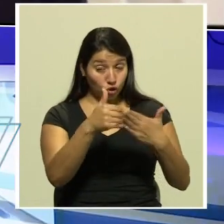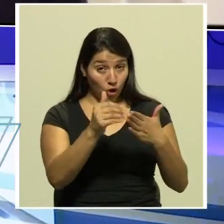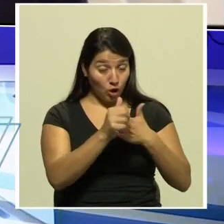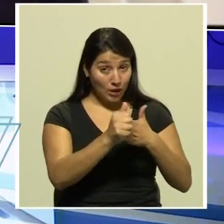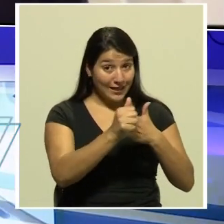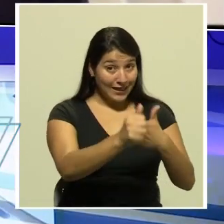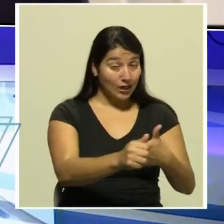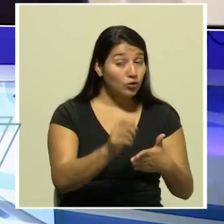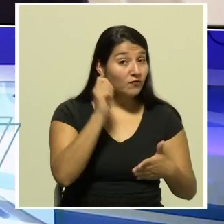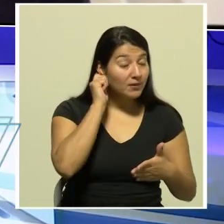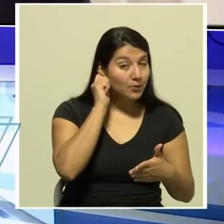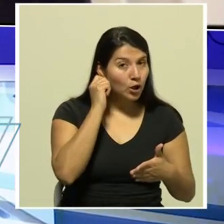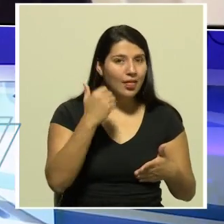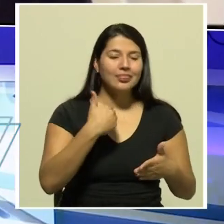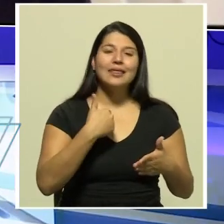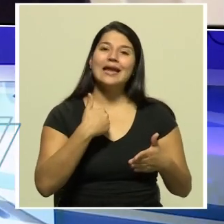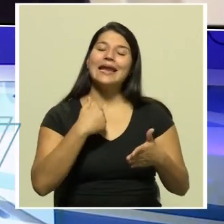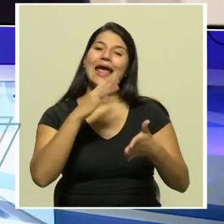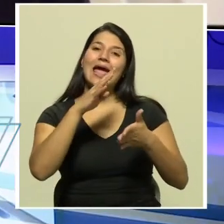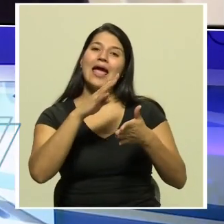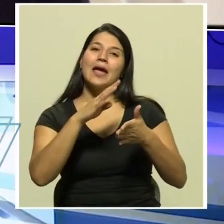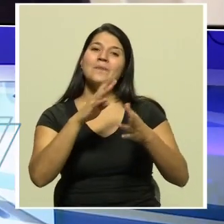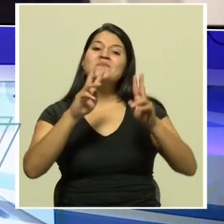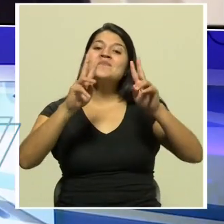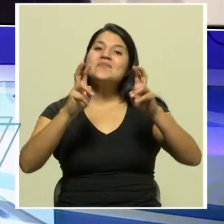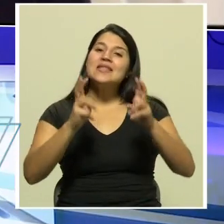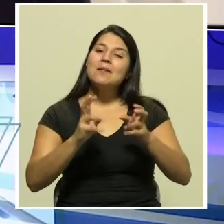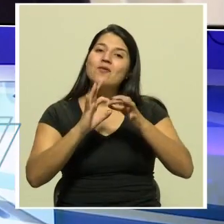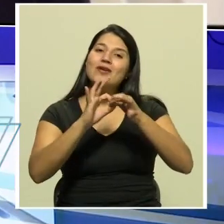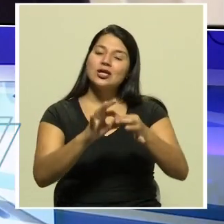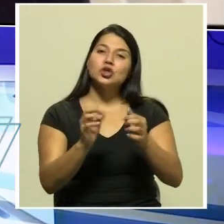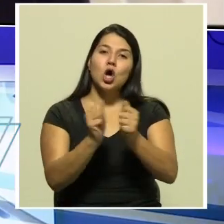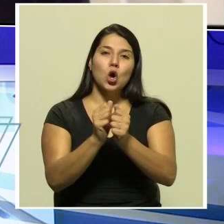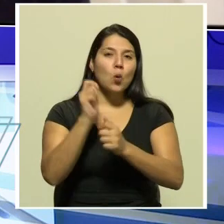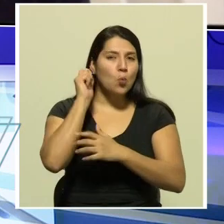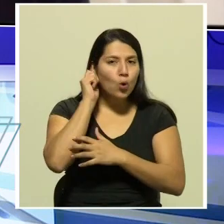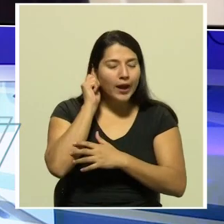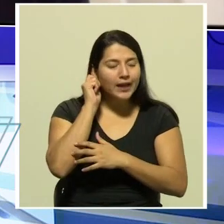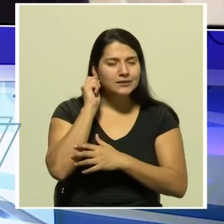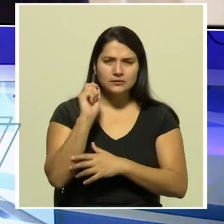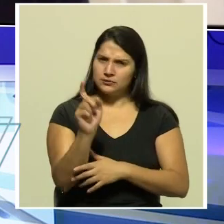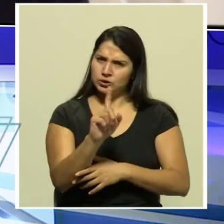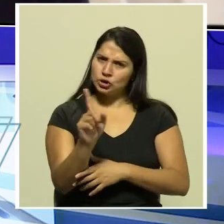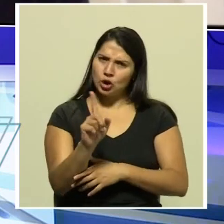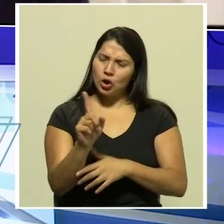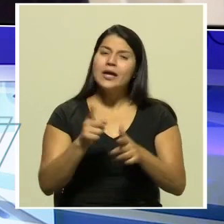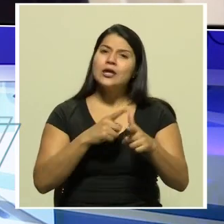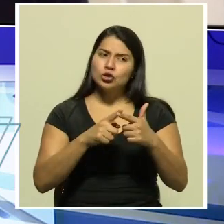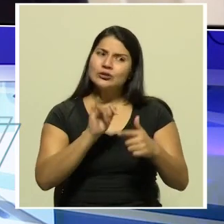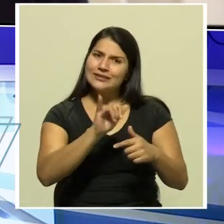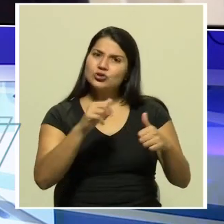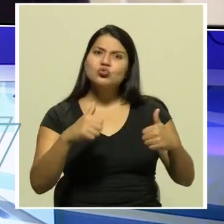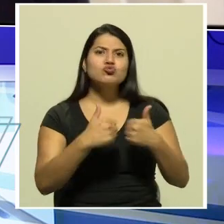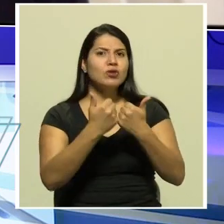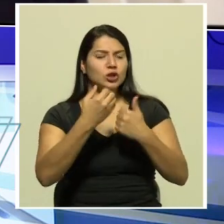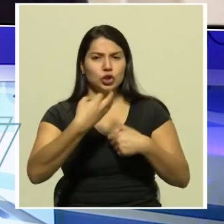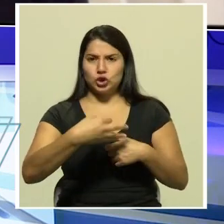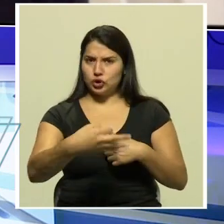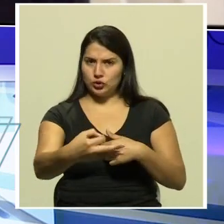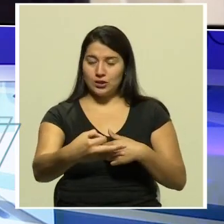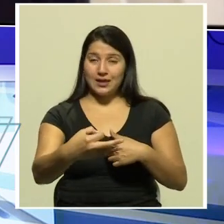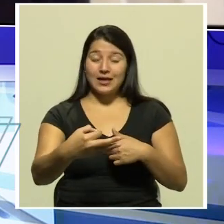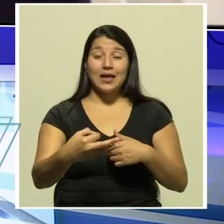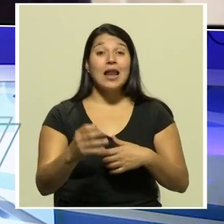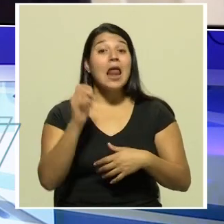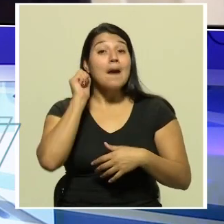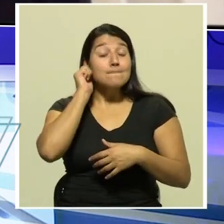agendas femeninas, ¿verdad? O agendas que ayuden en el avance de la agenda feminista. Entonces, este es un reto permanente. Las